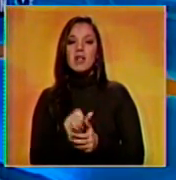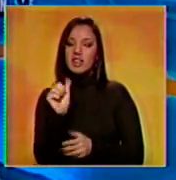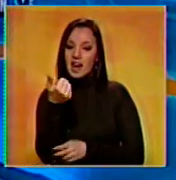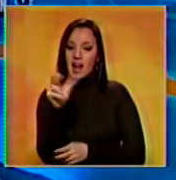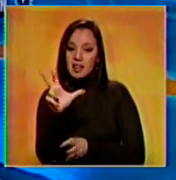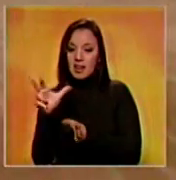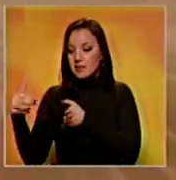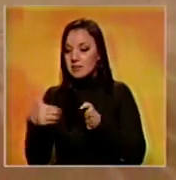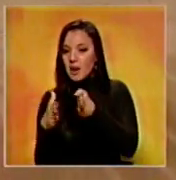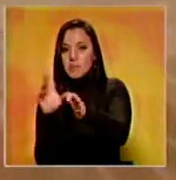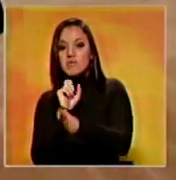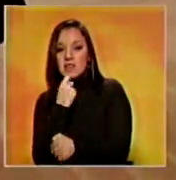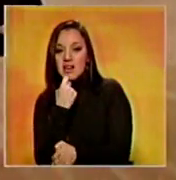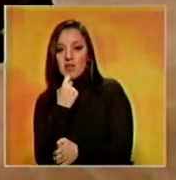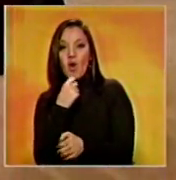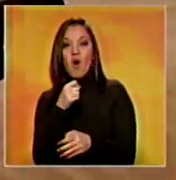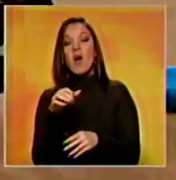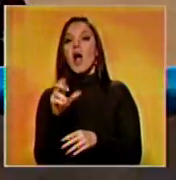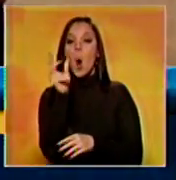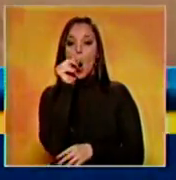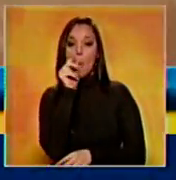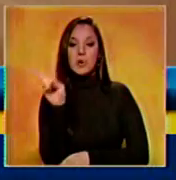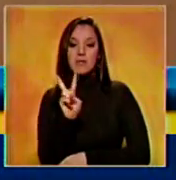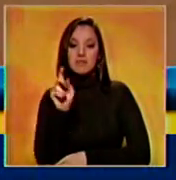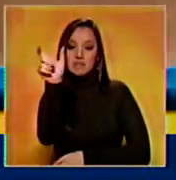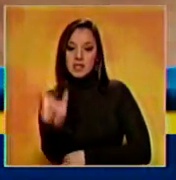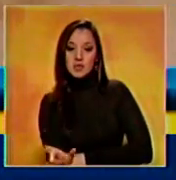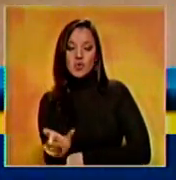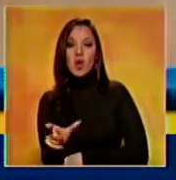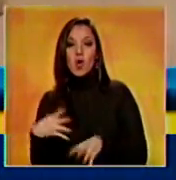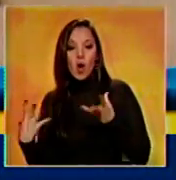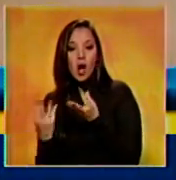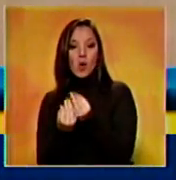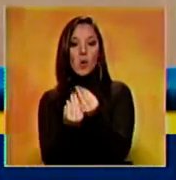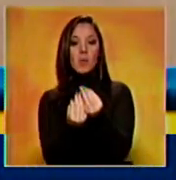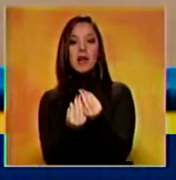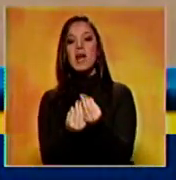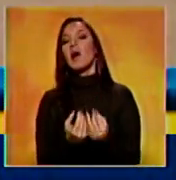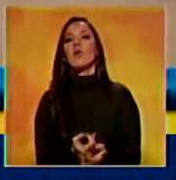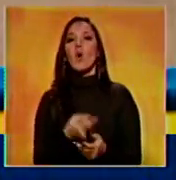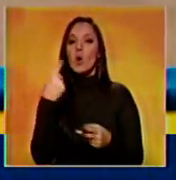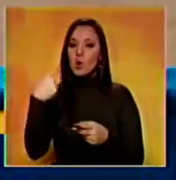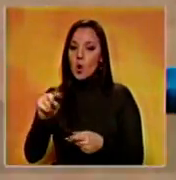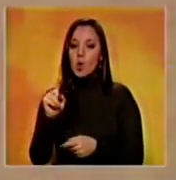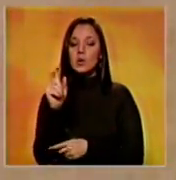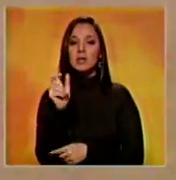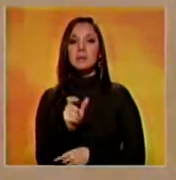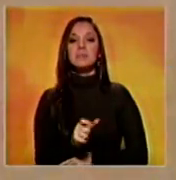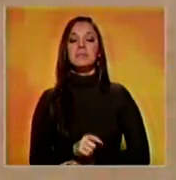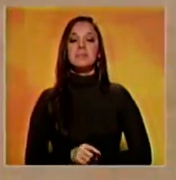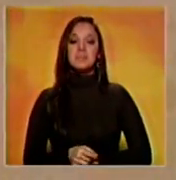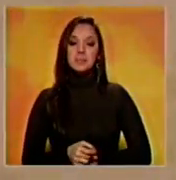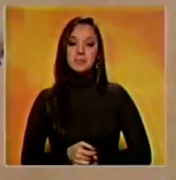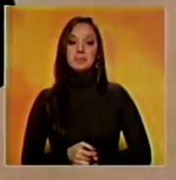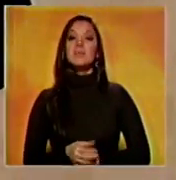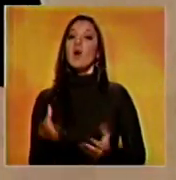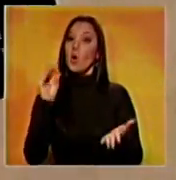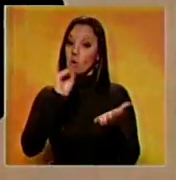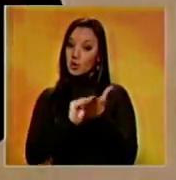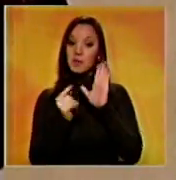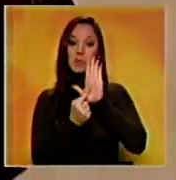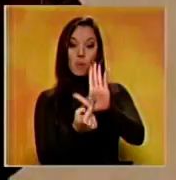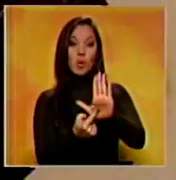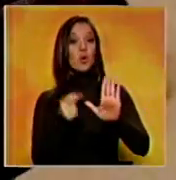realizada en Colombia. El piloto venezolano del Team Azimut, que estuvo acompañado por Ado Schmeyer y su navegante Daniel Meneses, volvió a demostrar